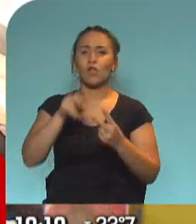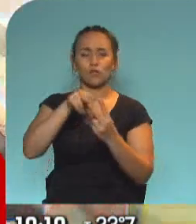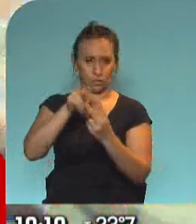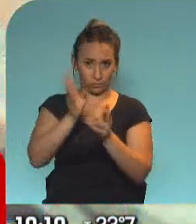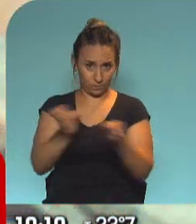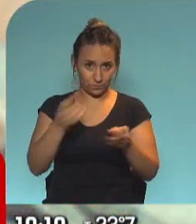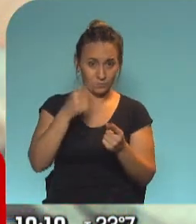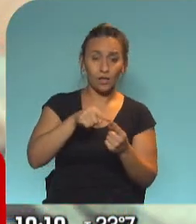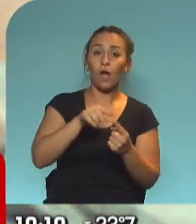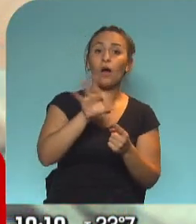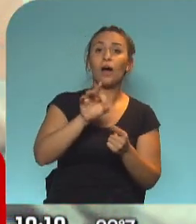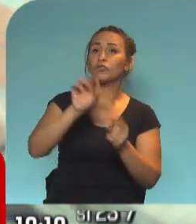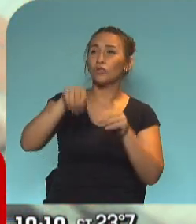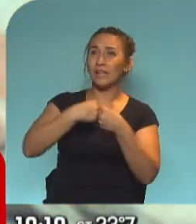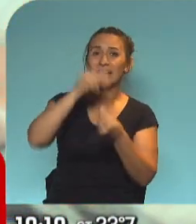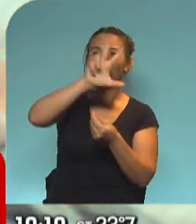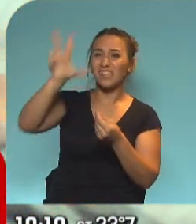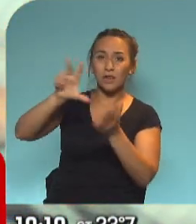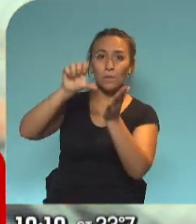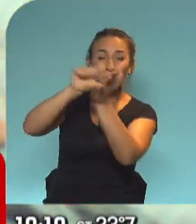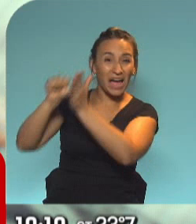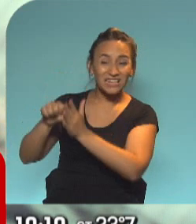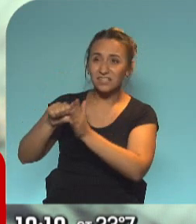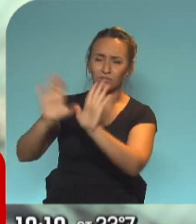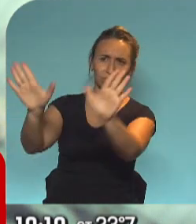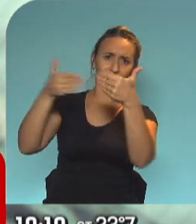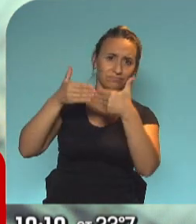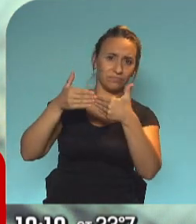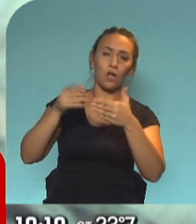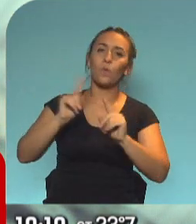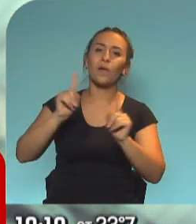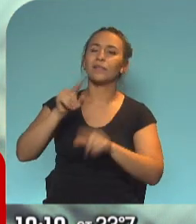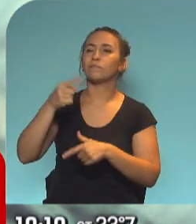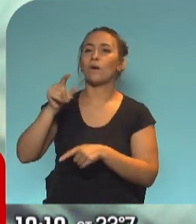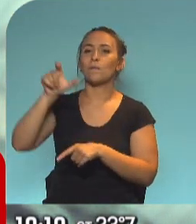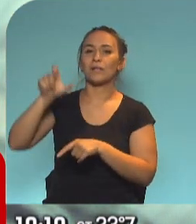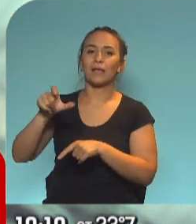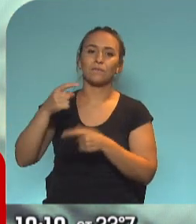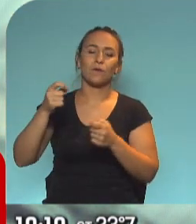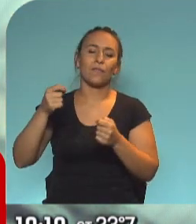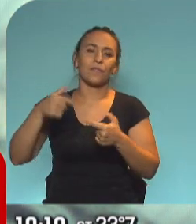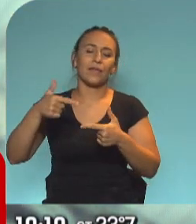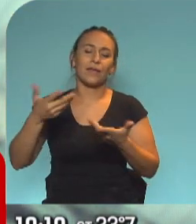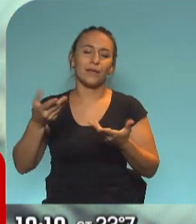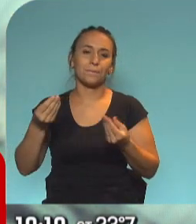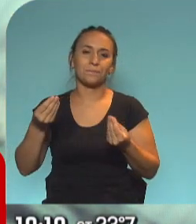las fronteras a 33 países, no al que viene con la nacionalidad